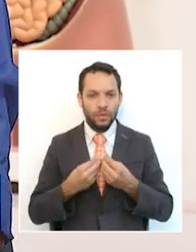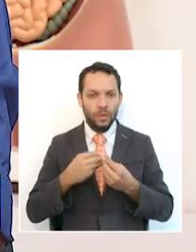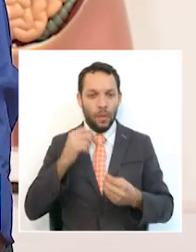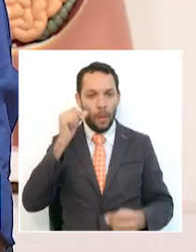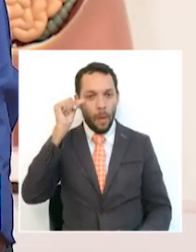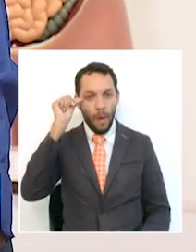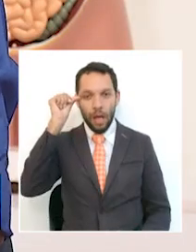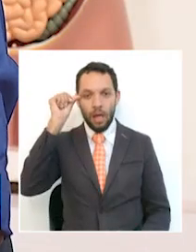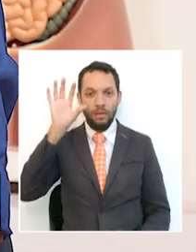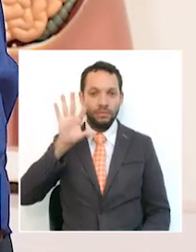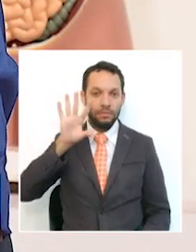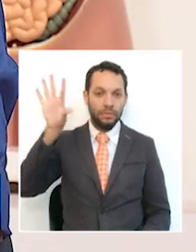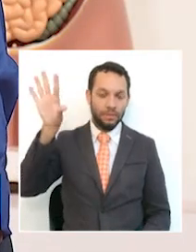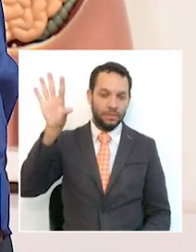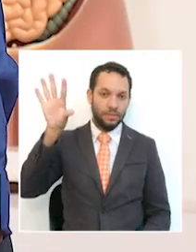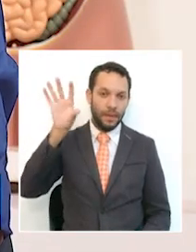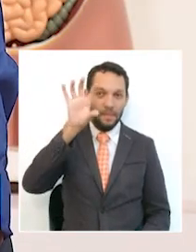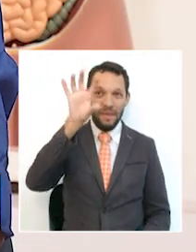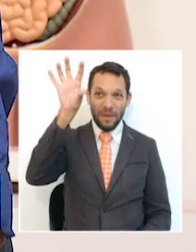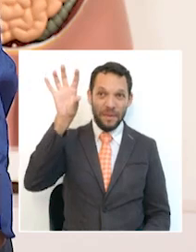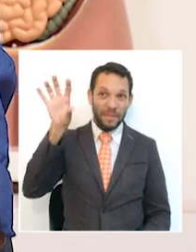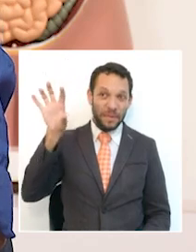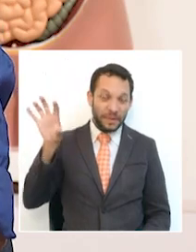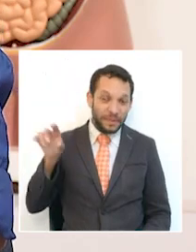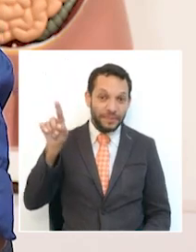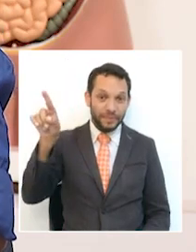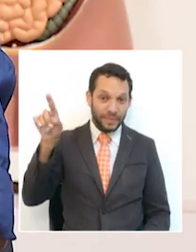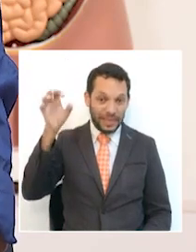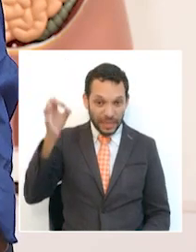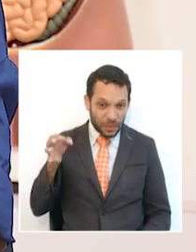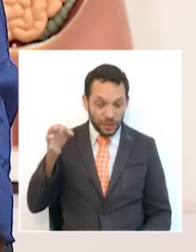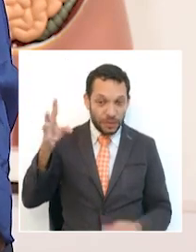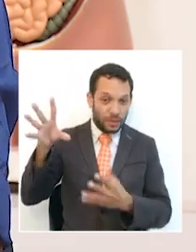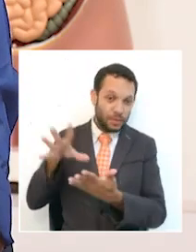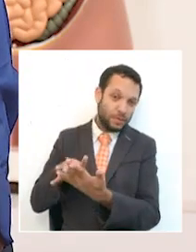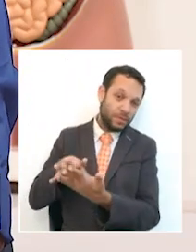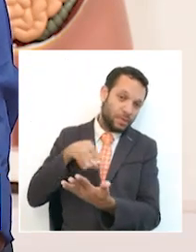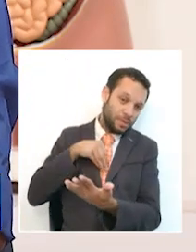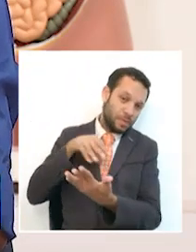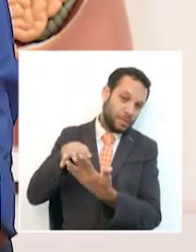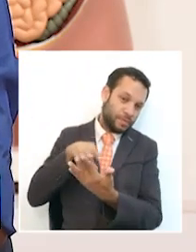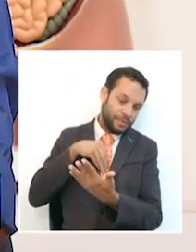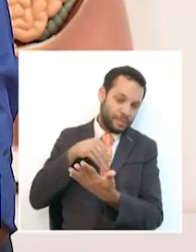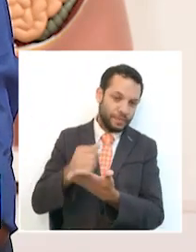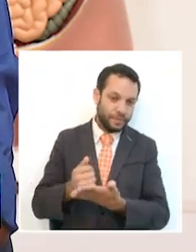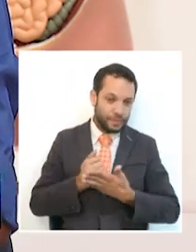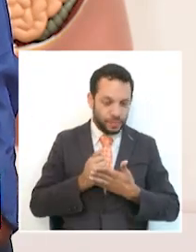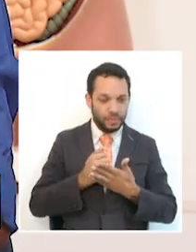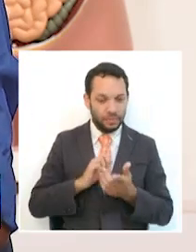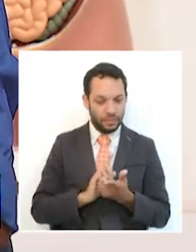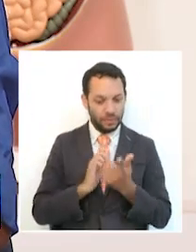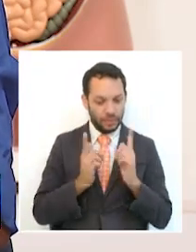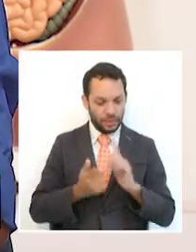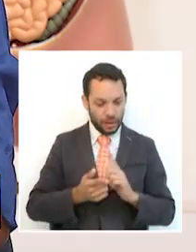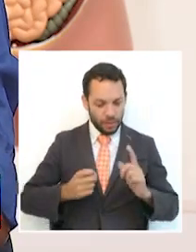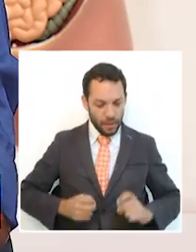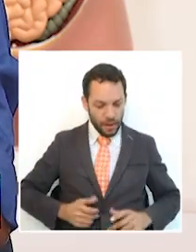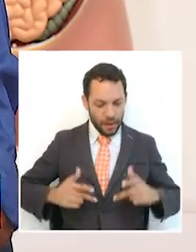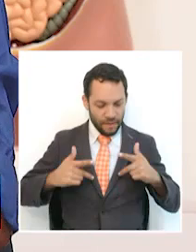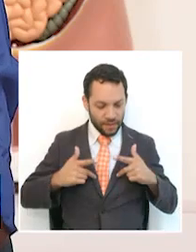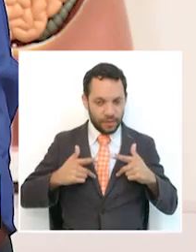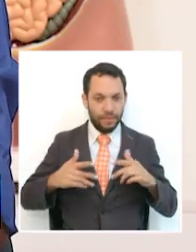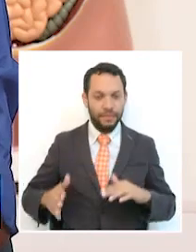porque por la sencilla razón de que el cambio se ve de inmediato importante